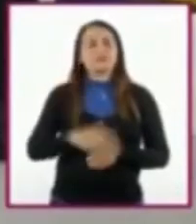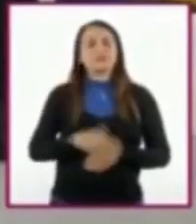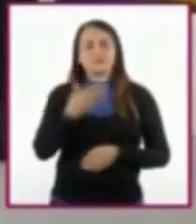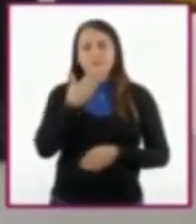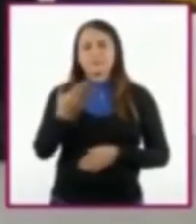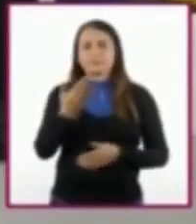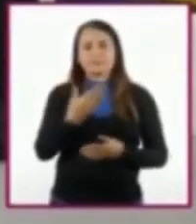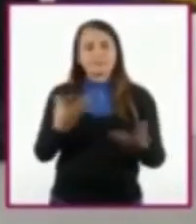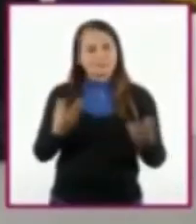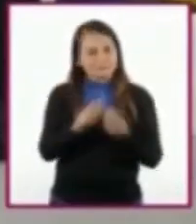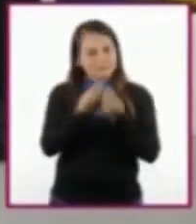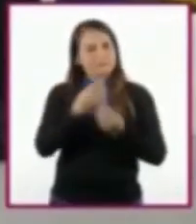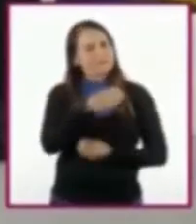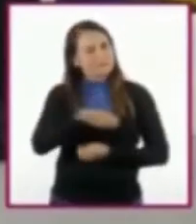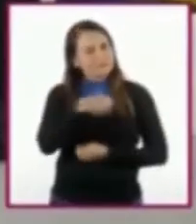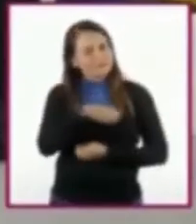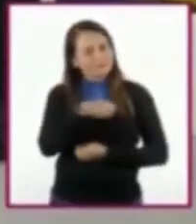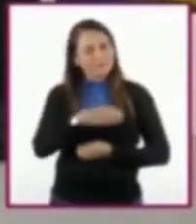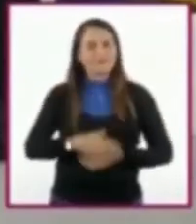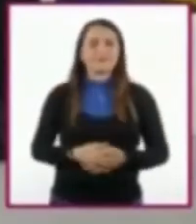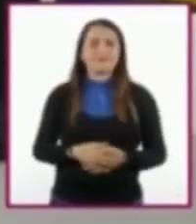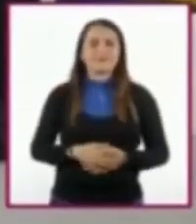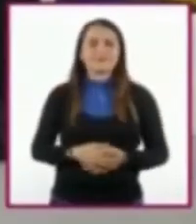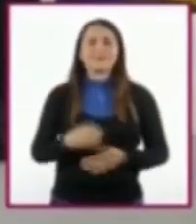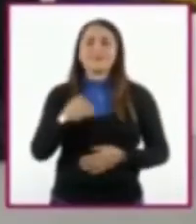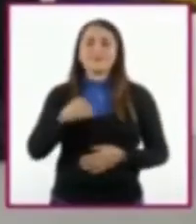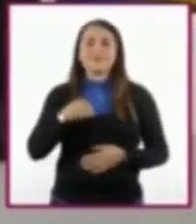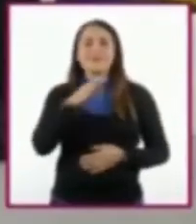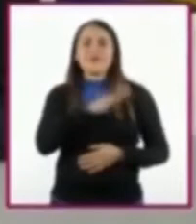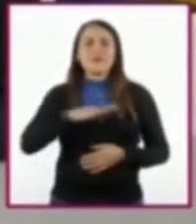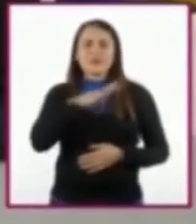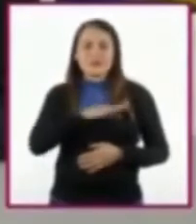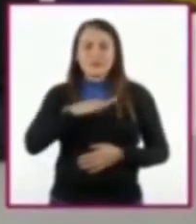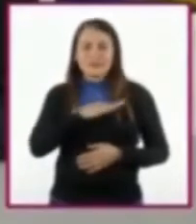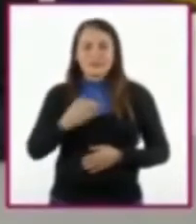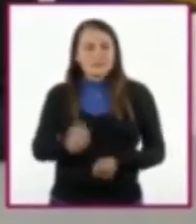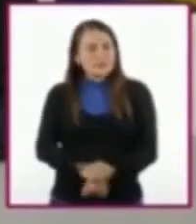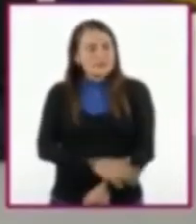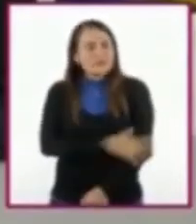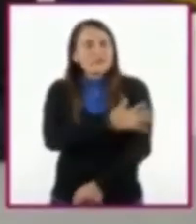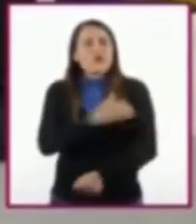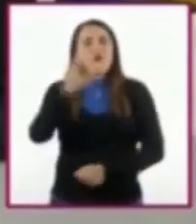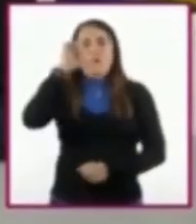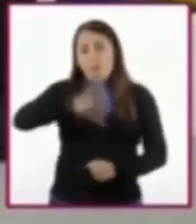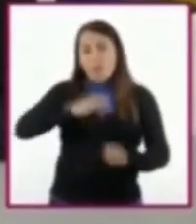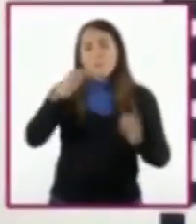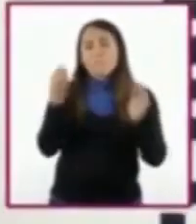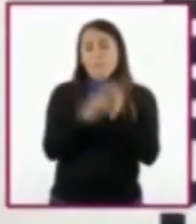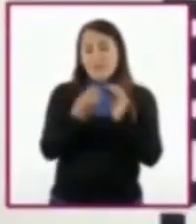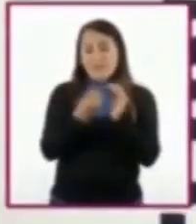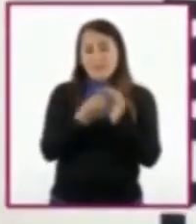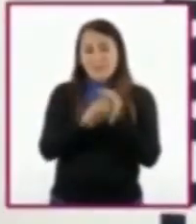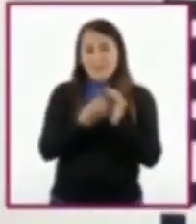gracias, Leslie, José. Estoy muy feliz y entusiasmado por la sesión que nos espera.